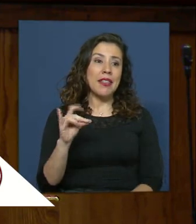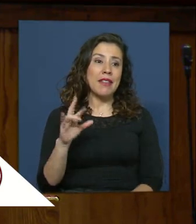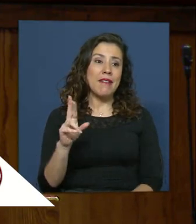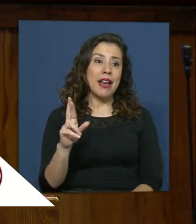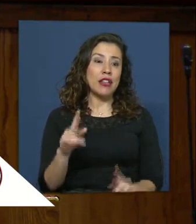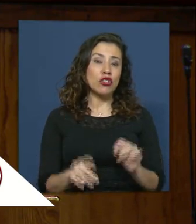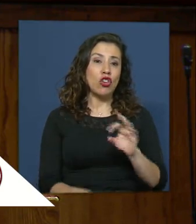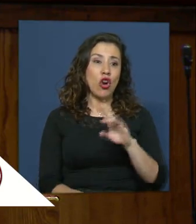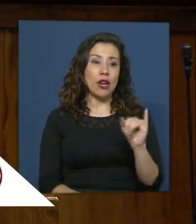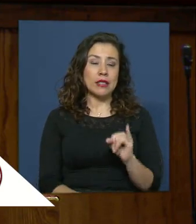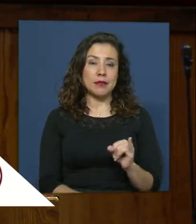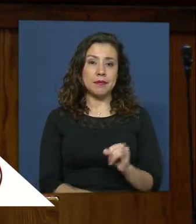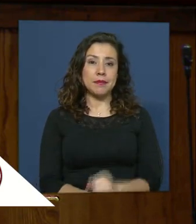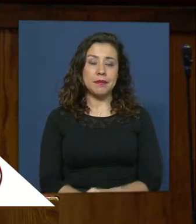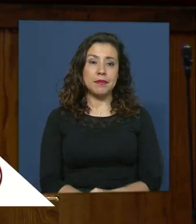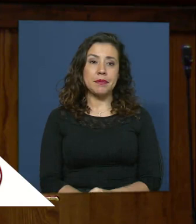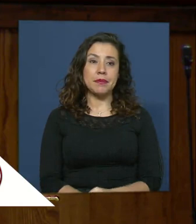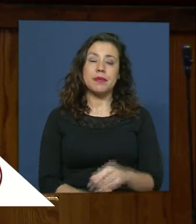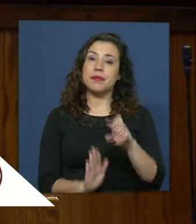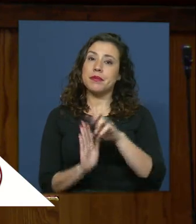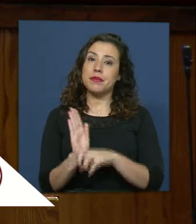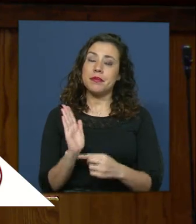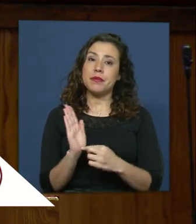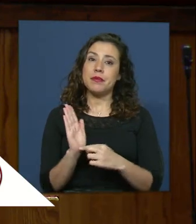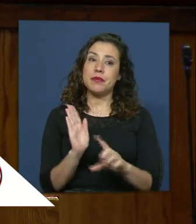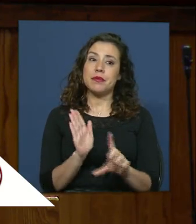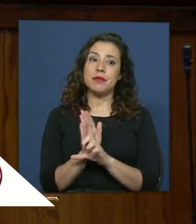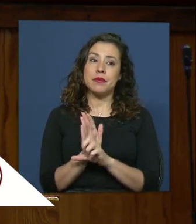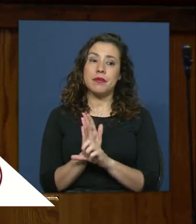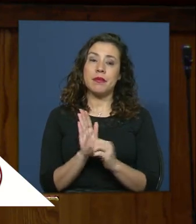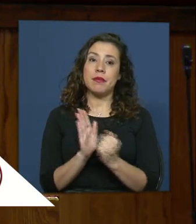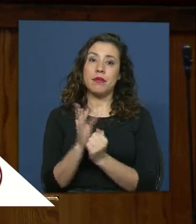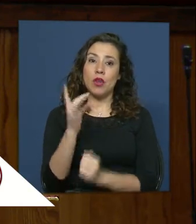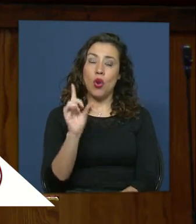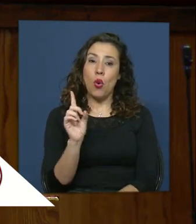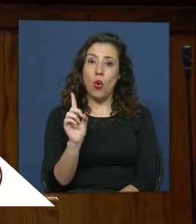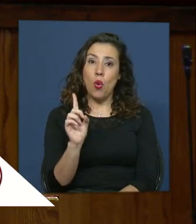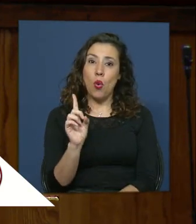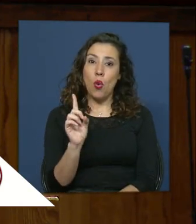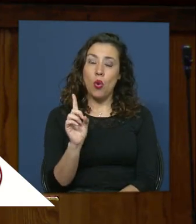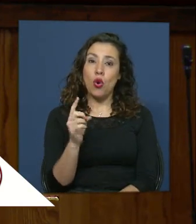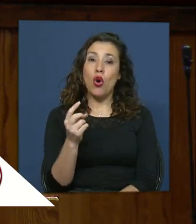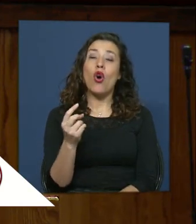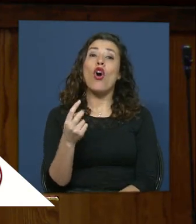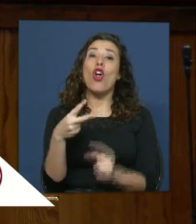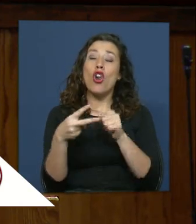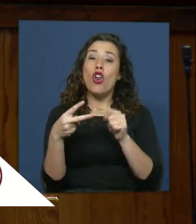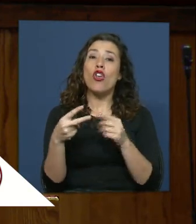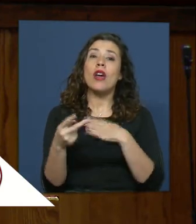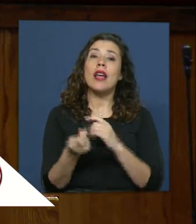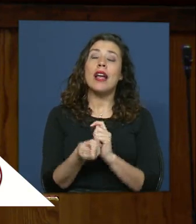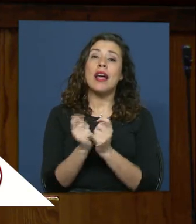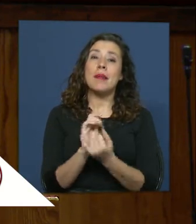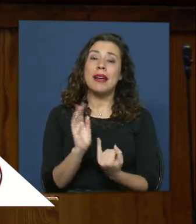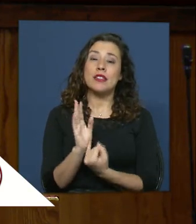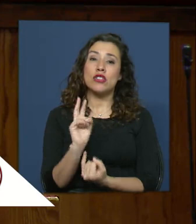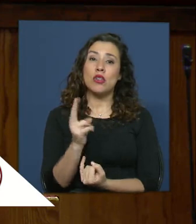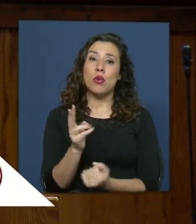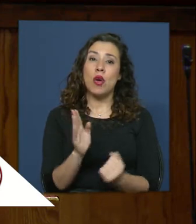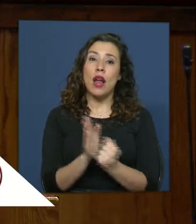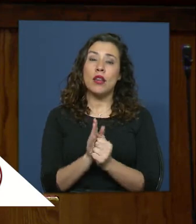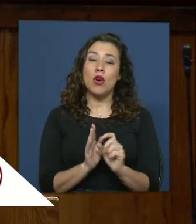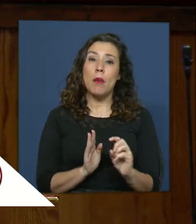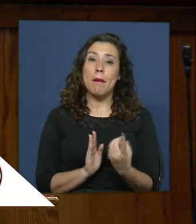y Torres. Los proyectos de ley constan de un artículo único y en ambas se proponen modificar el inciso segundo del